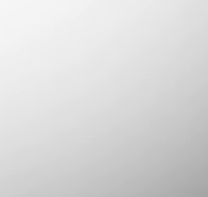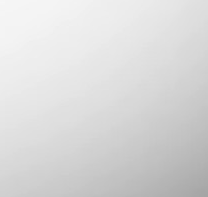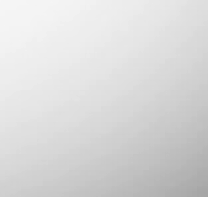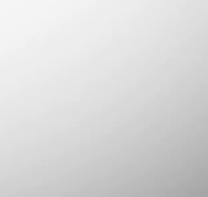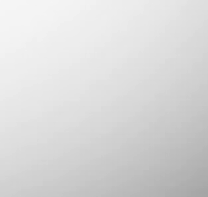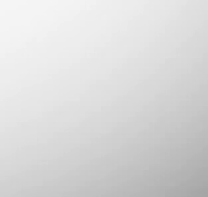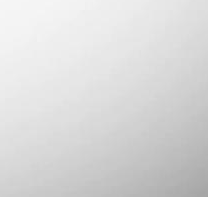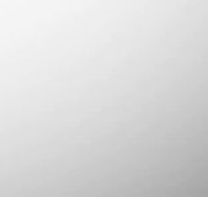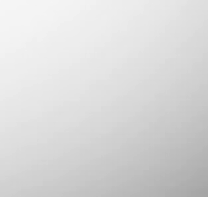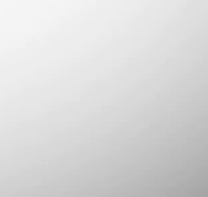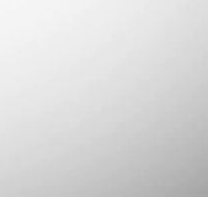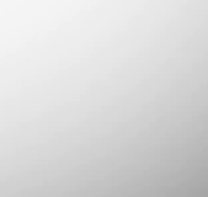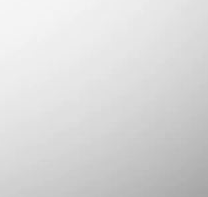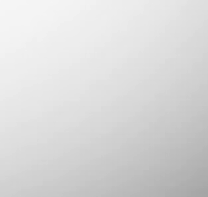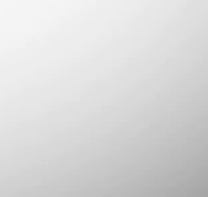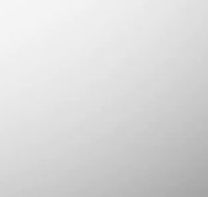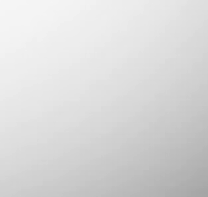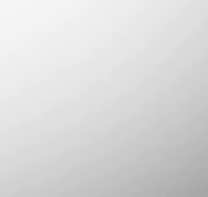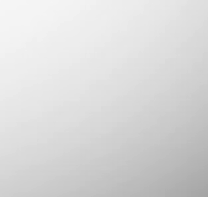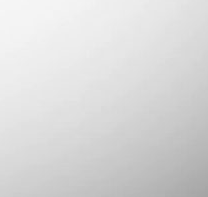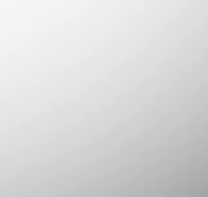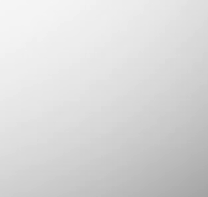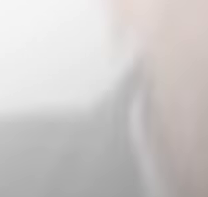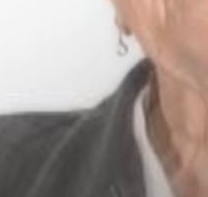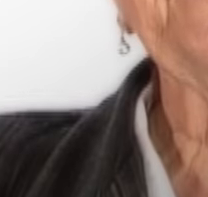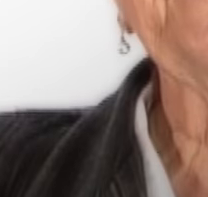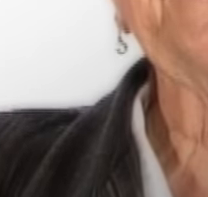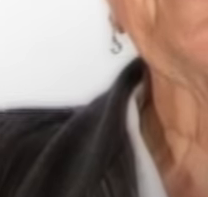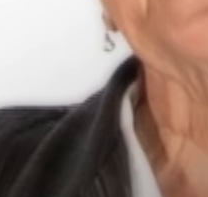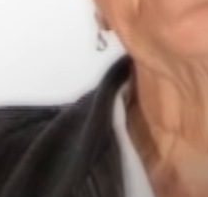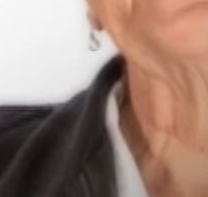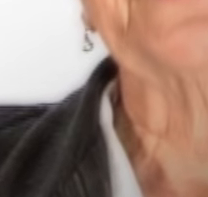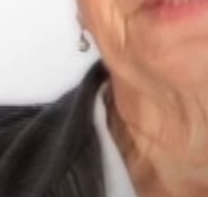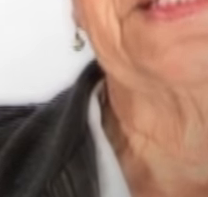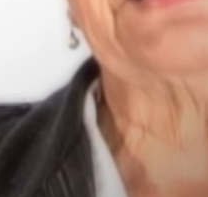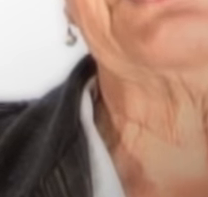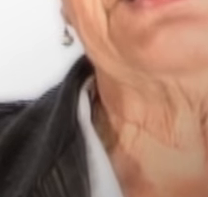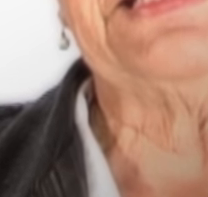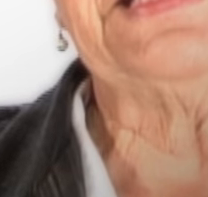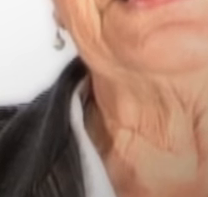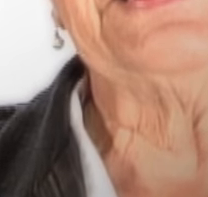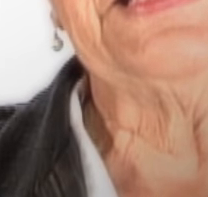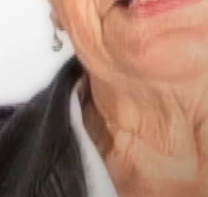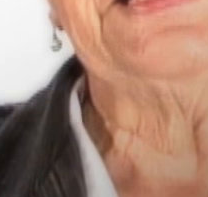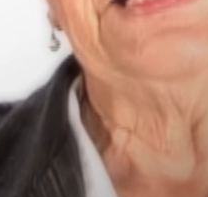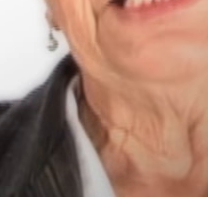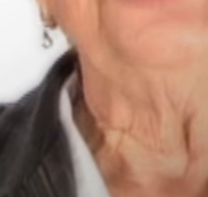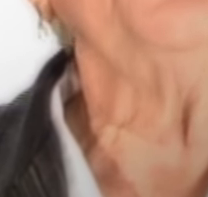acompañan siempre en Irreverencias. Y quédese con Canal UCR TV Consentido.